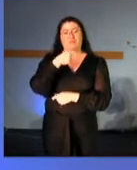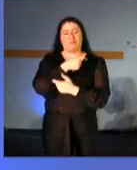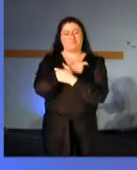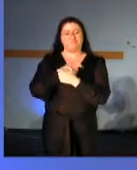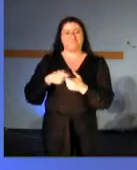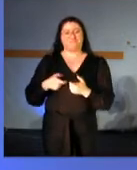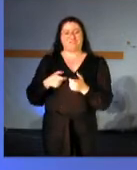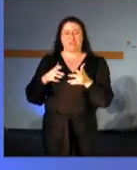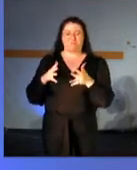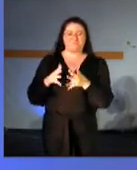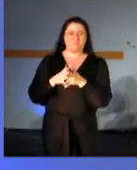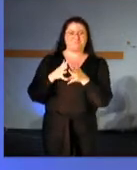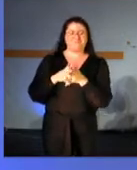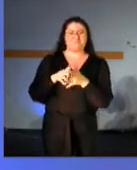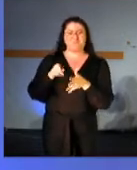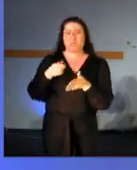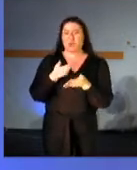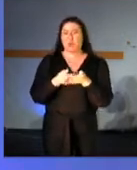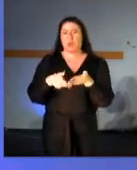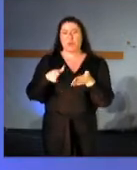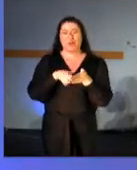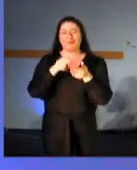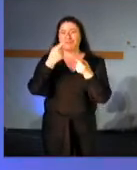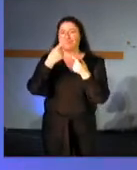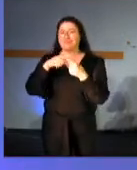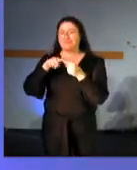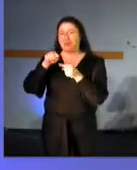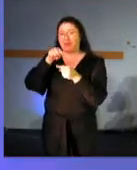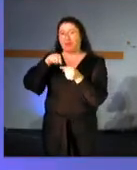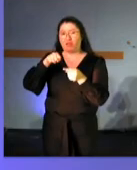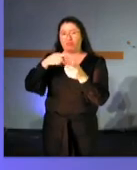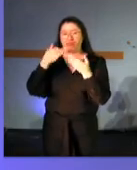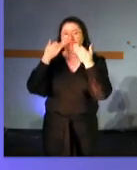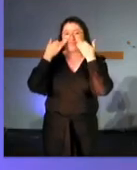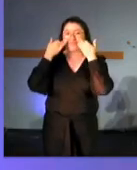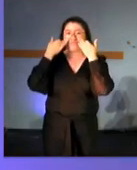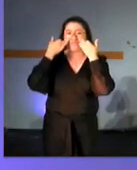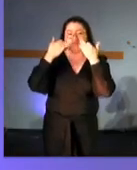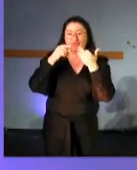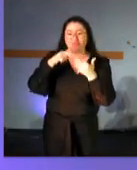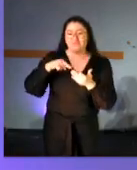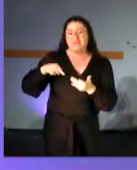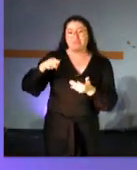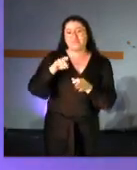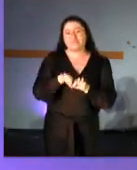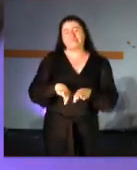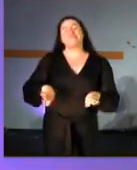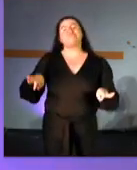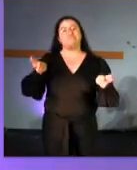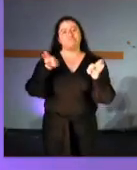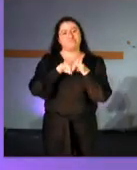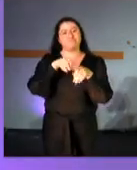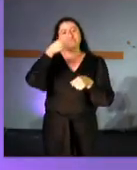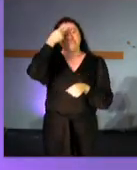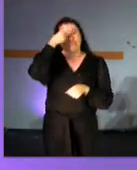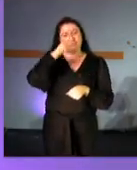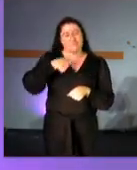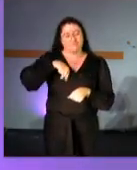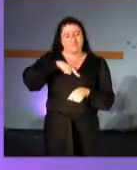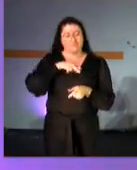lucha, cuyos testimonios son parte importante también de nuestra